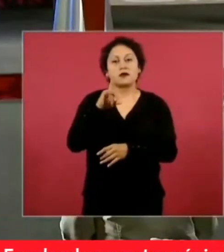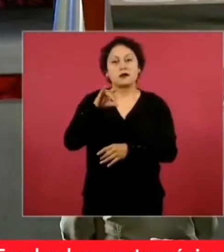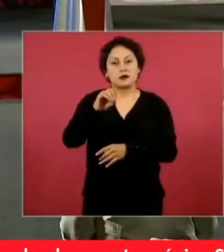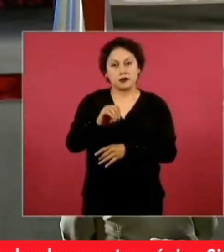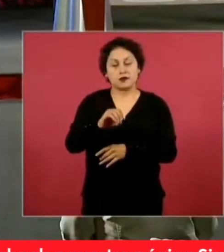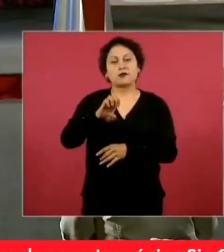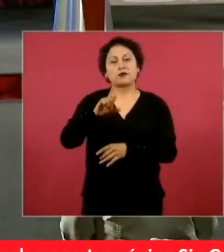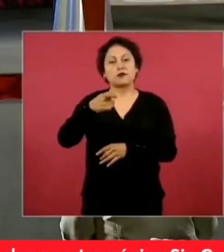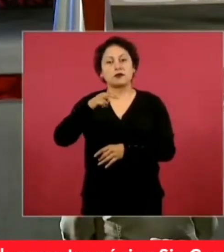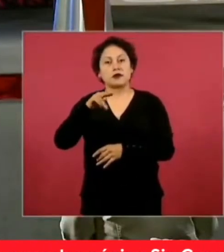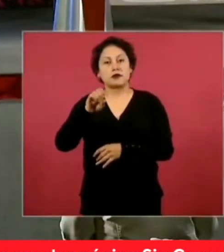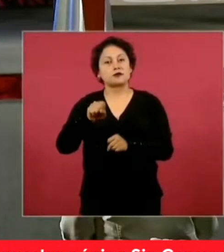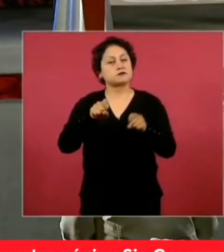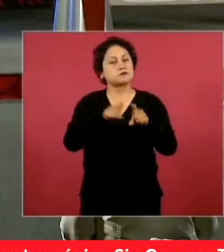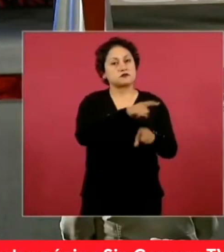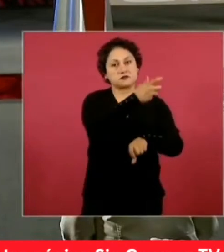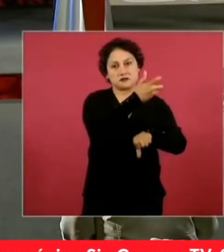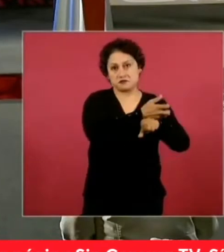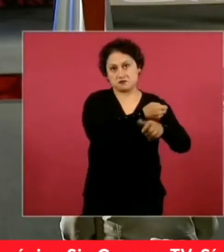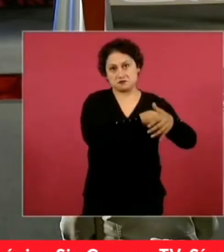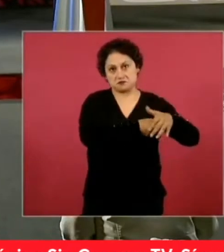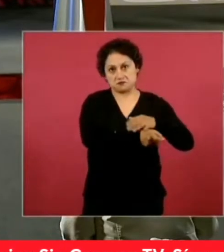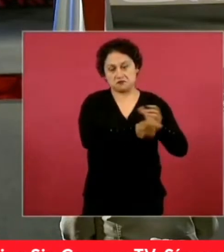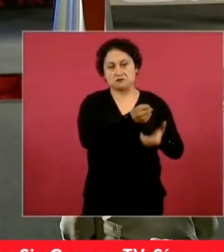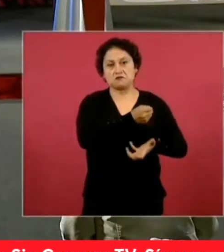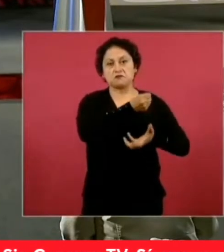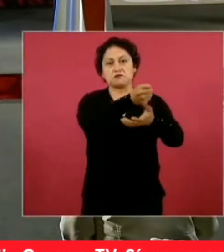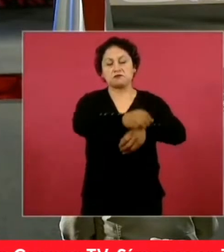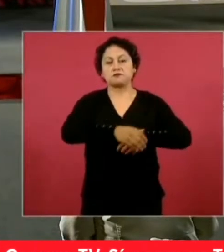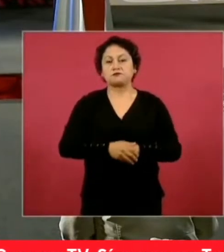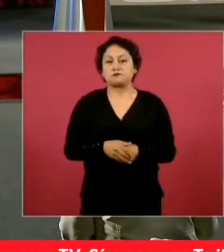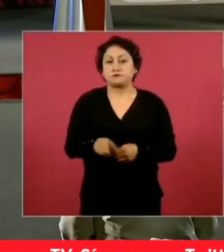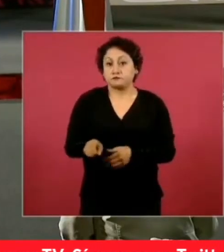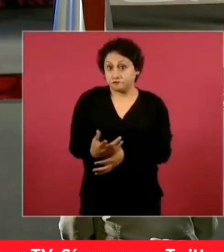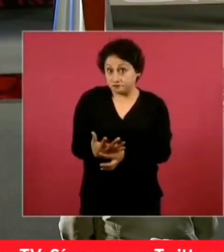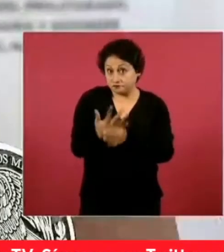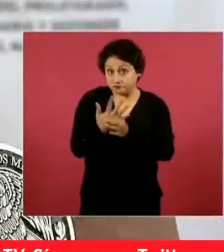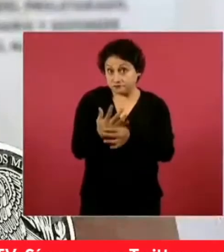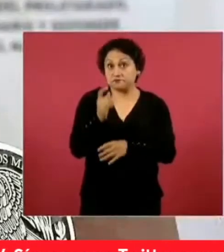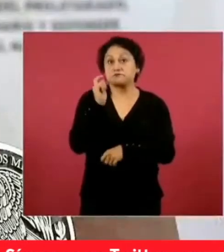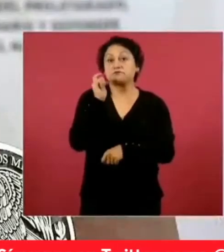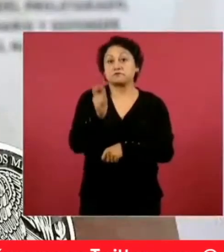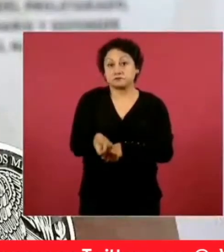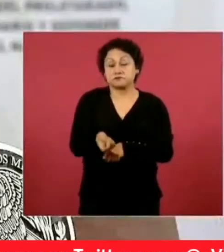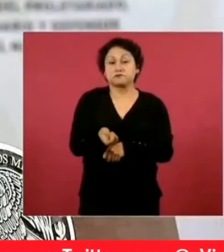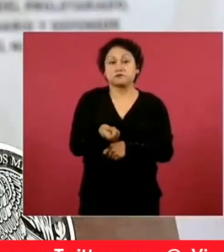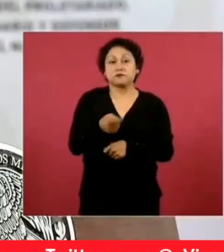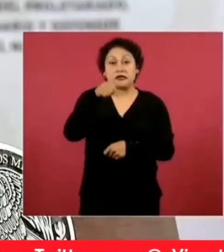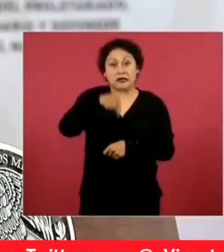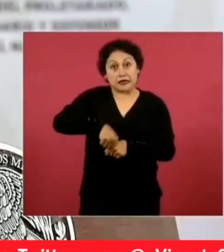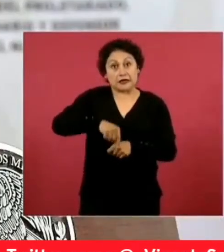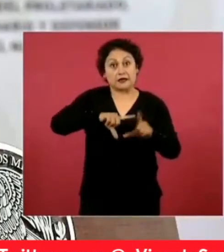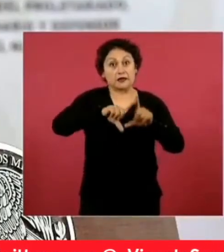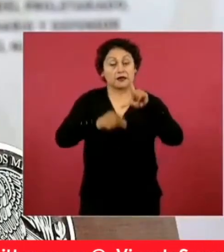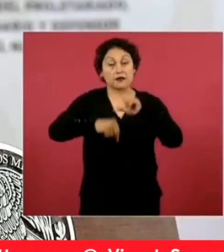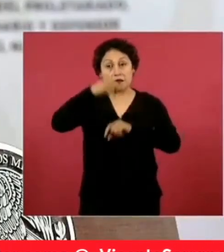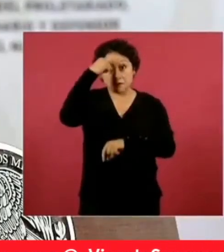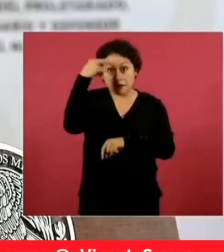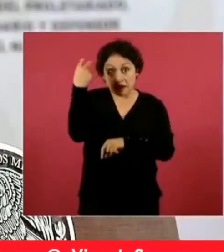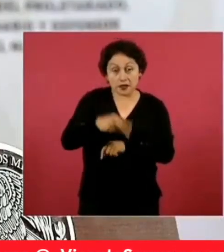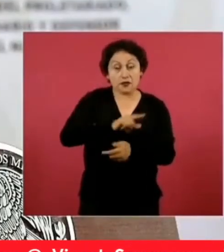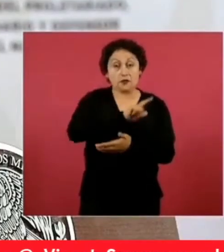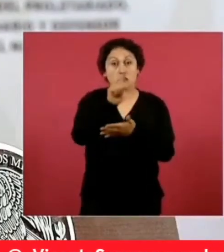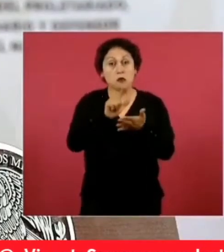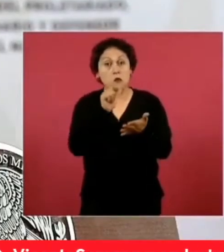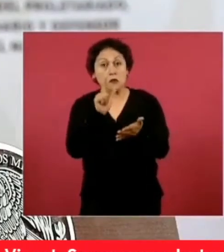Unidos. Según México Evalúa, se inhiben las inversiones por falta de certezas jurídicas y que esto tendría